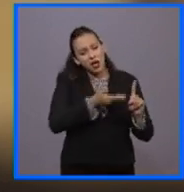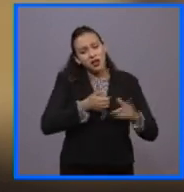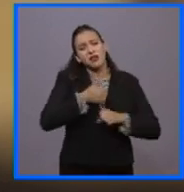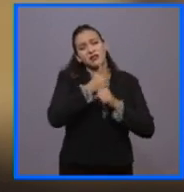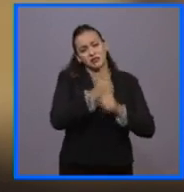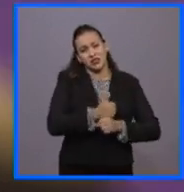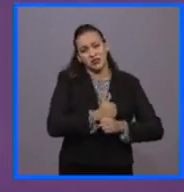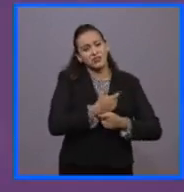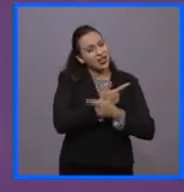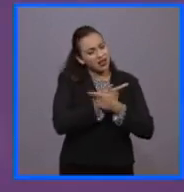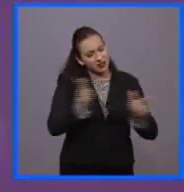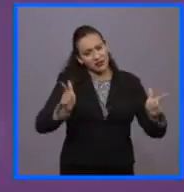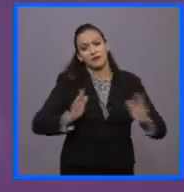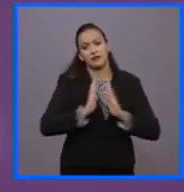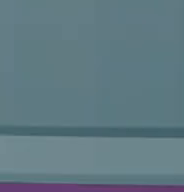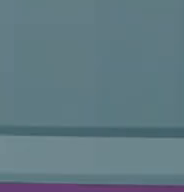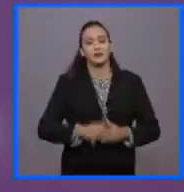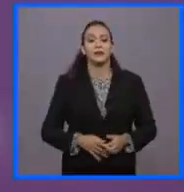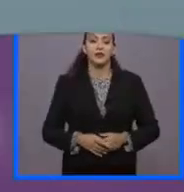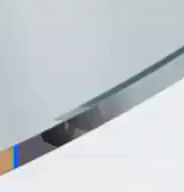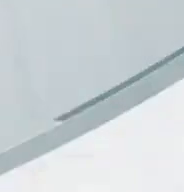saliera de allí.